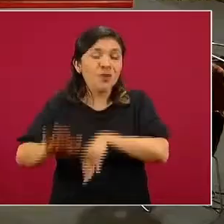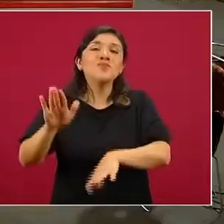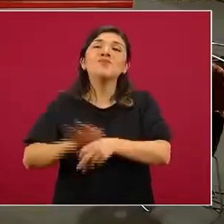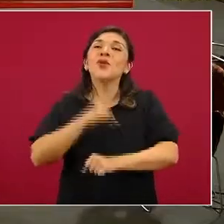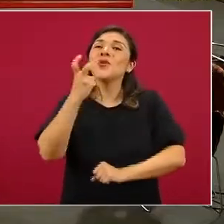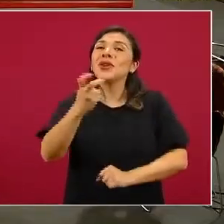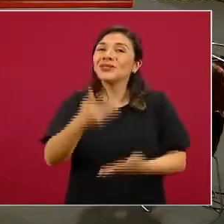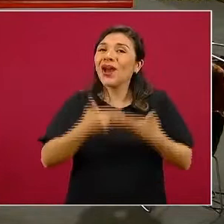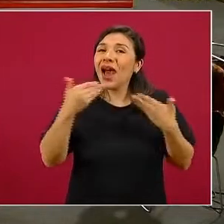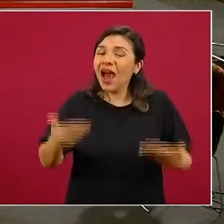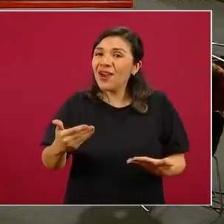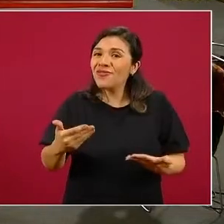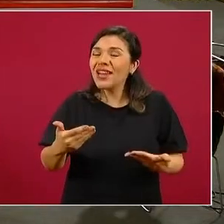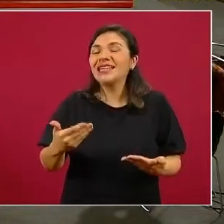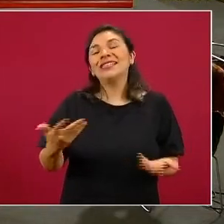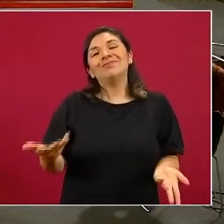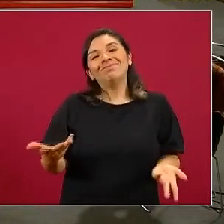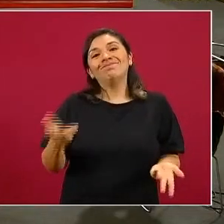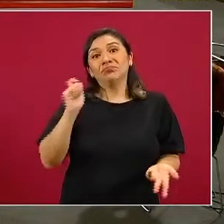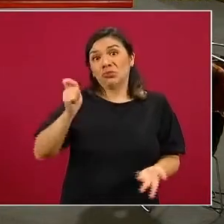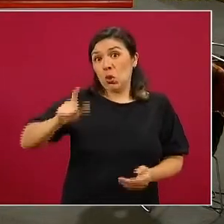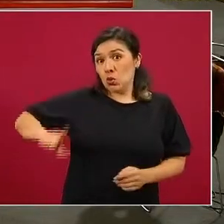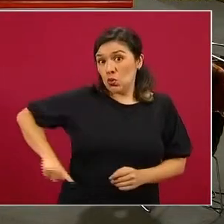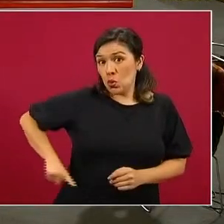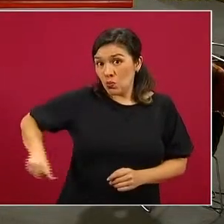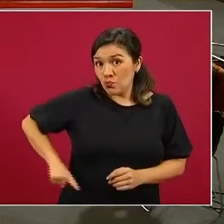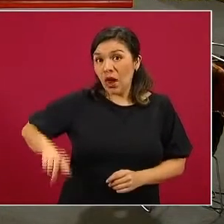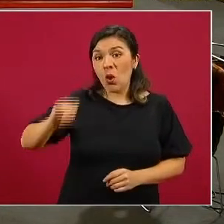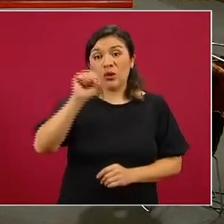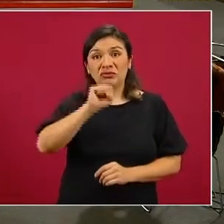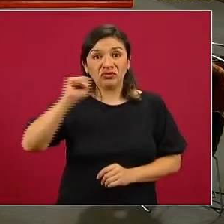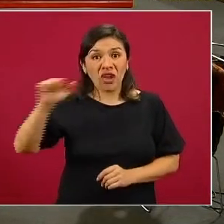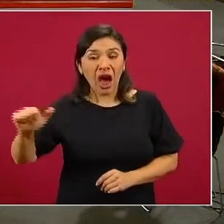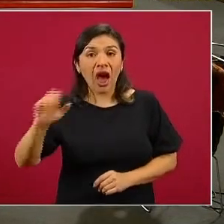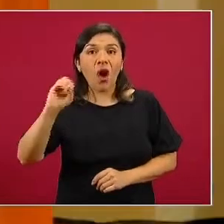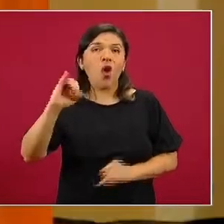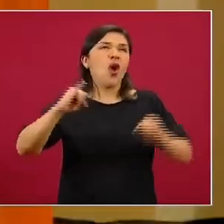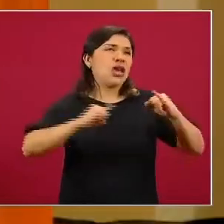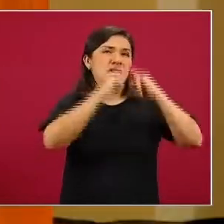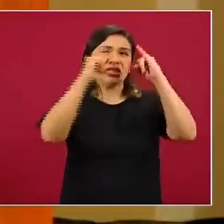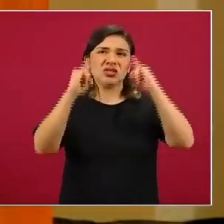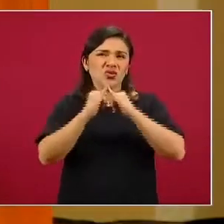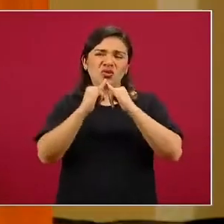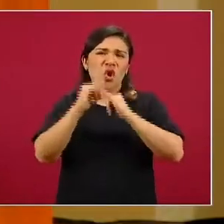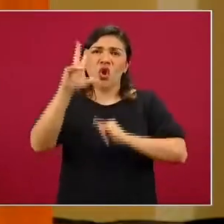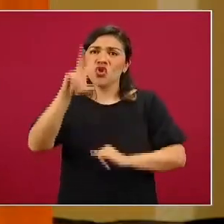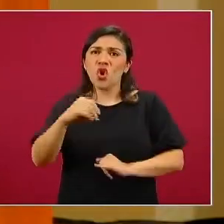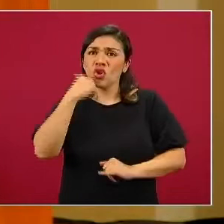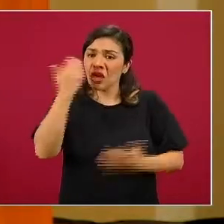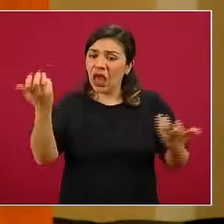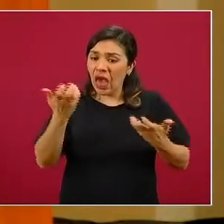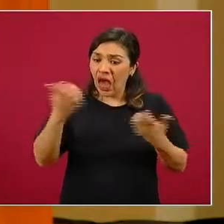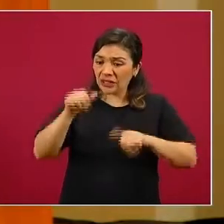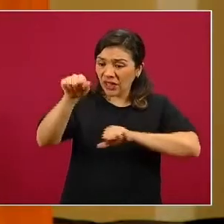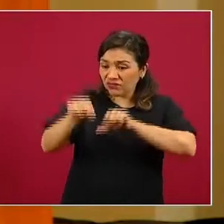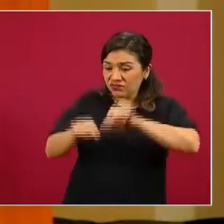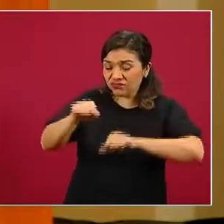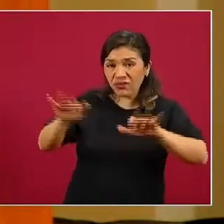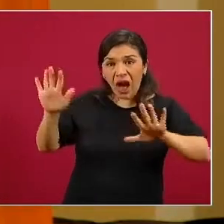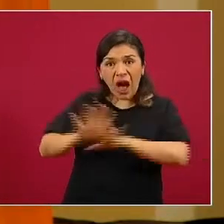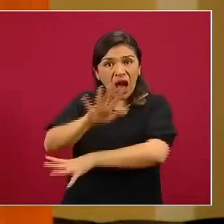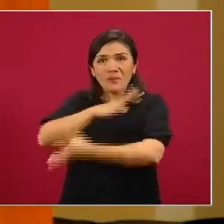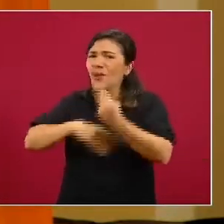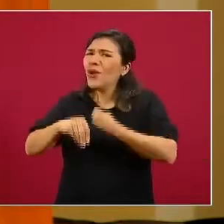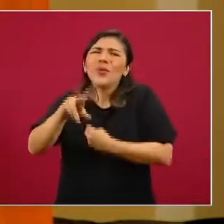día no es que el gobierno, la Secretaría de Salud, las instituciones no quieran hacer trasplantes, es que hay requisitos